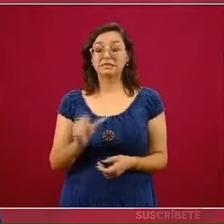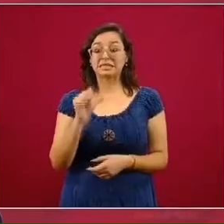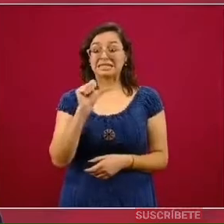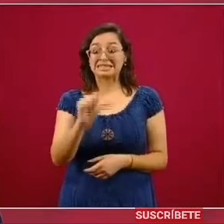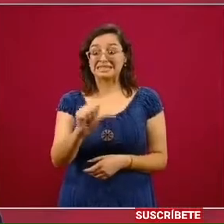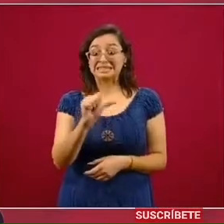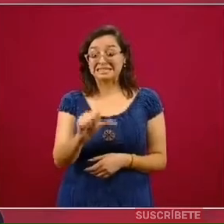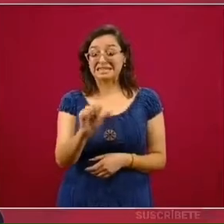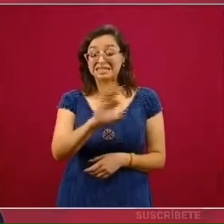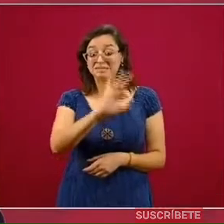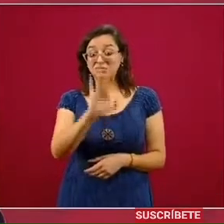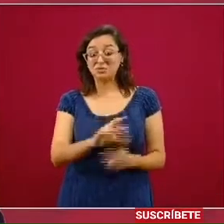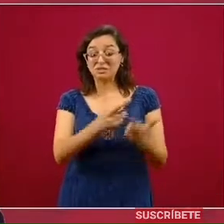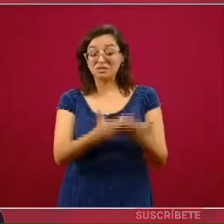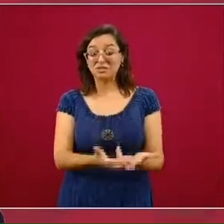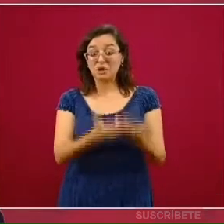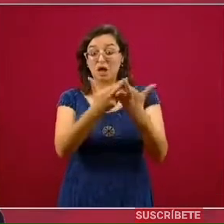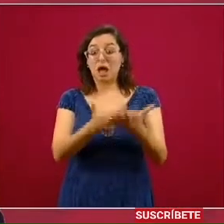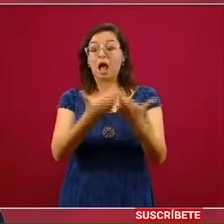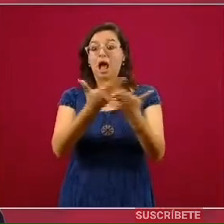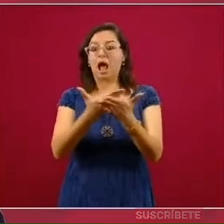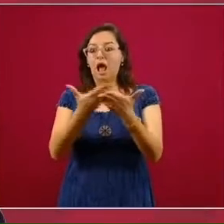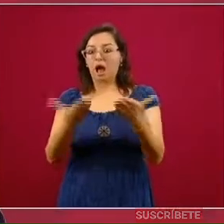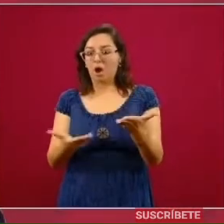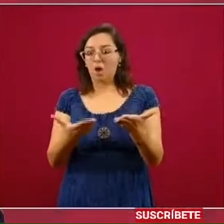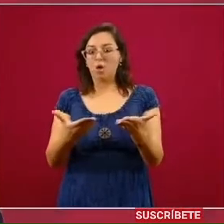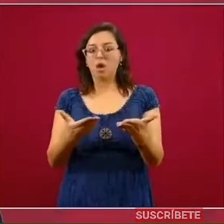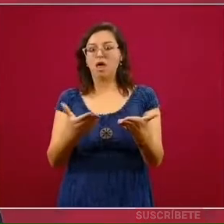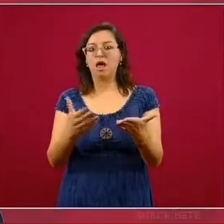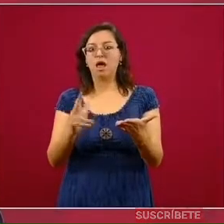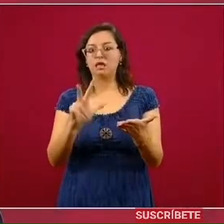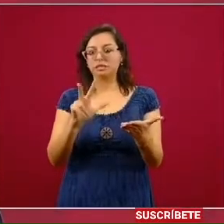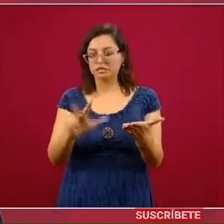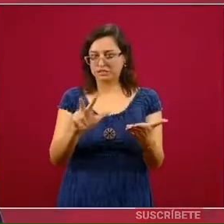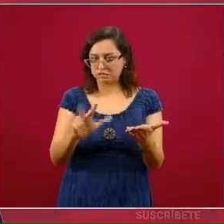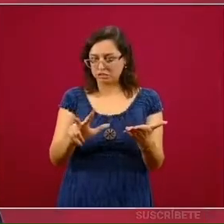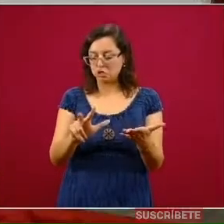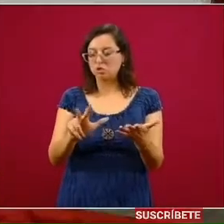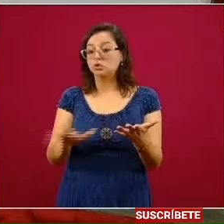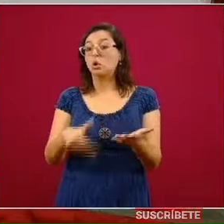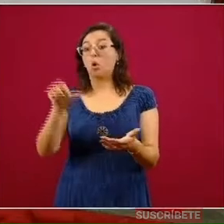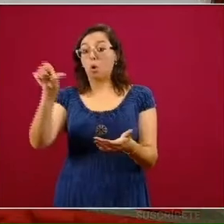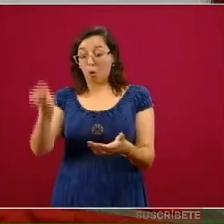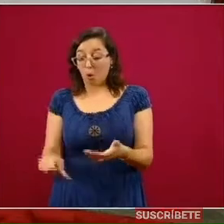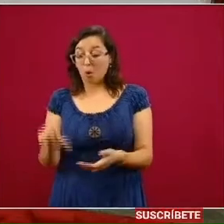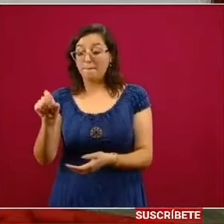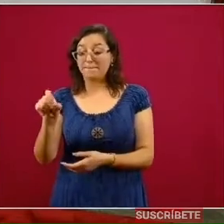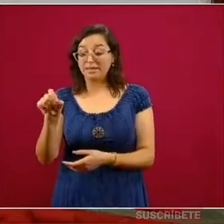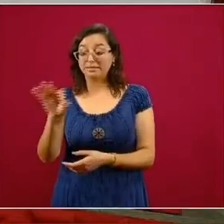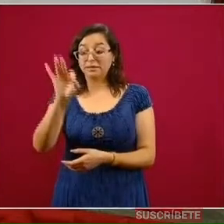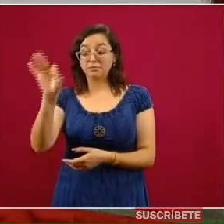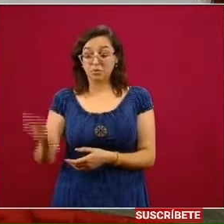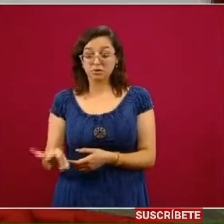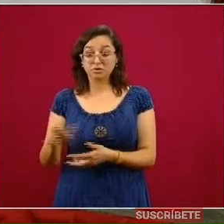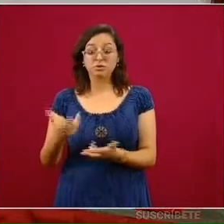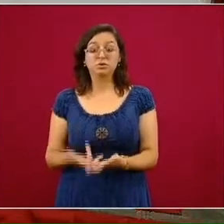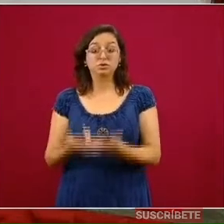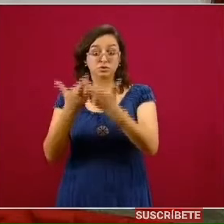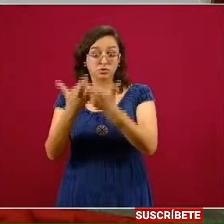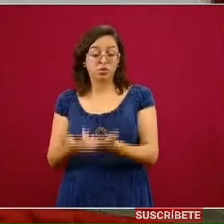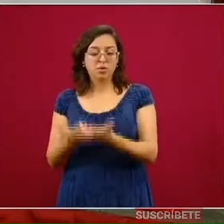16% de disponibilidad y ahora pasamos a 18 ayer y hoy a 20 de disponibilidad, el restante es